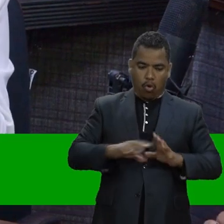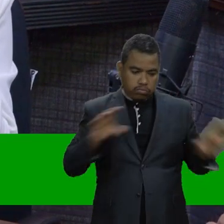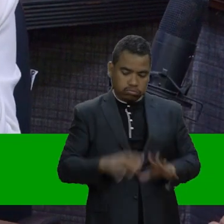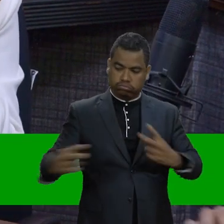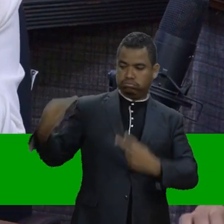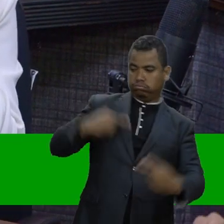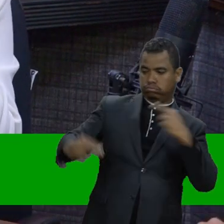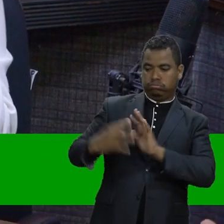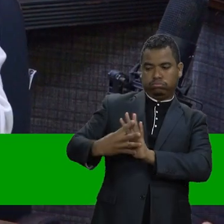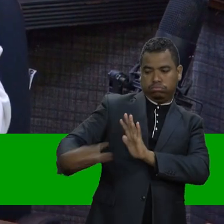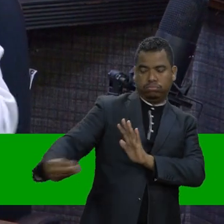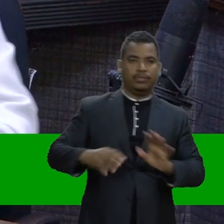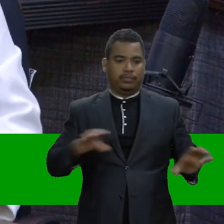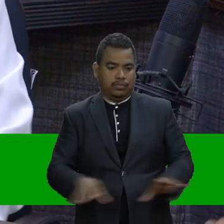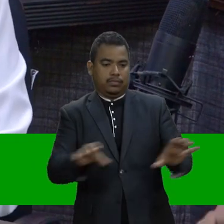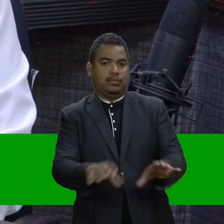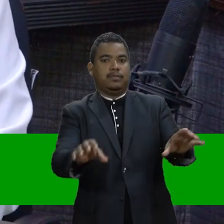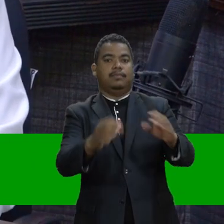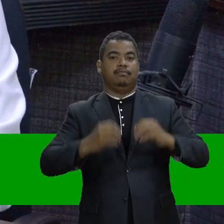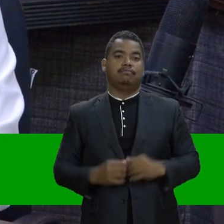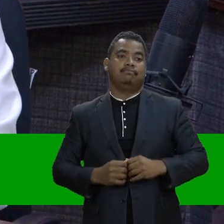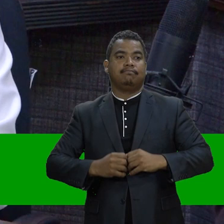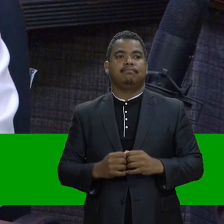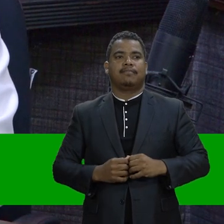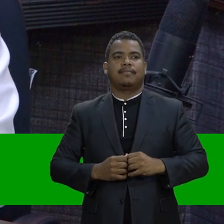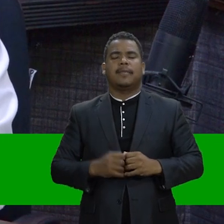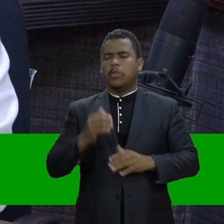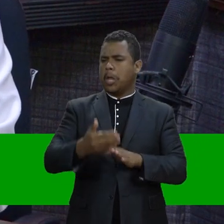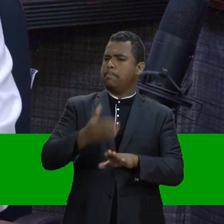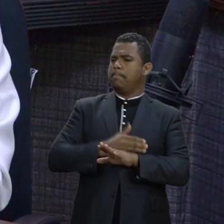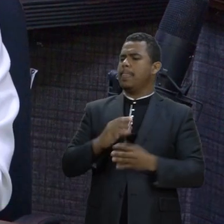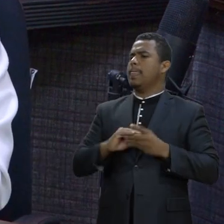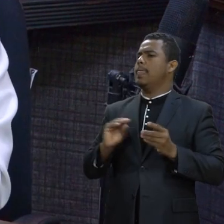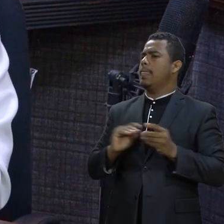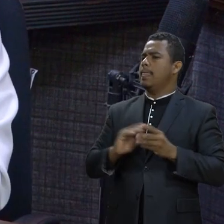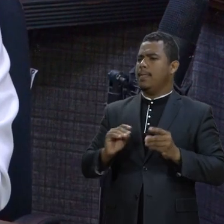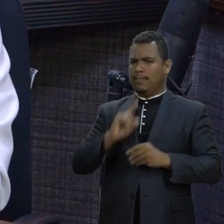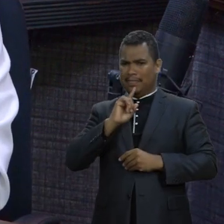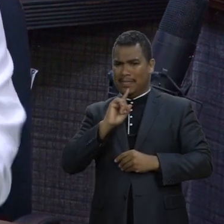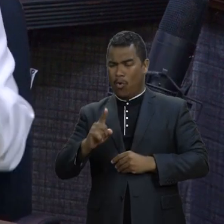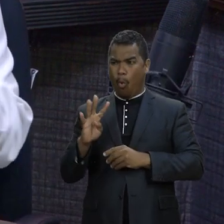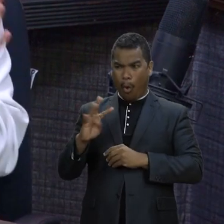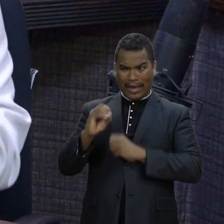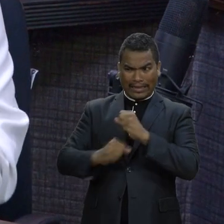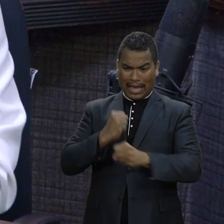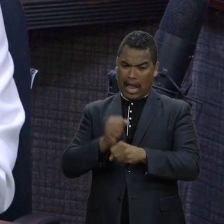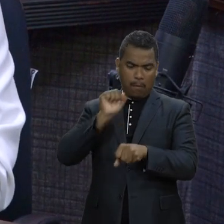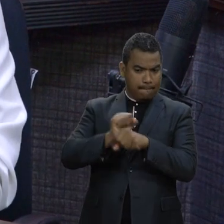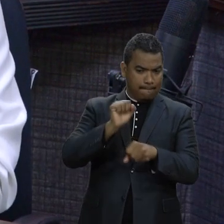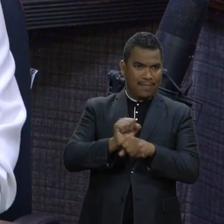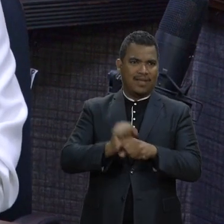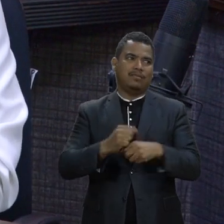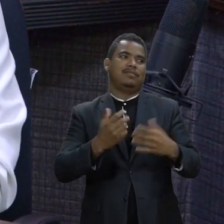yo siento y padezco. En algún momento sí es posible que me haya pasado eso, pero no en la